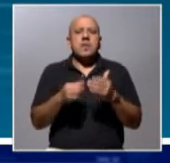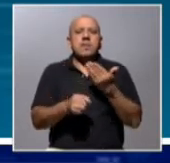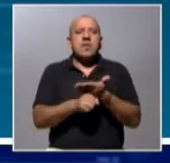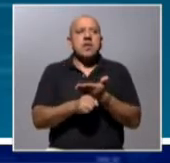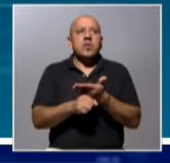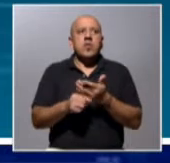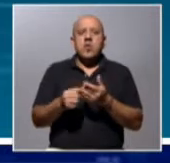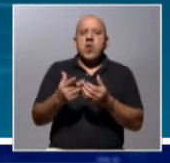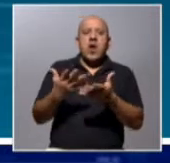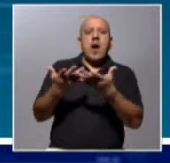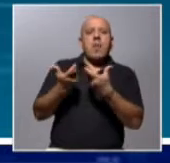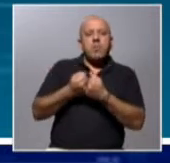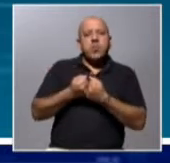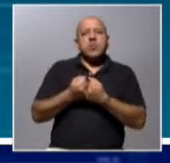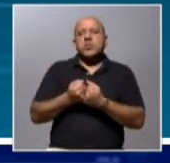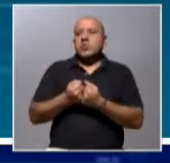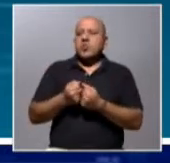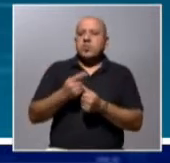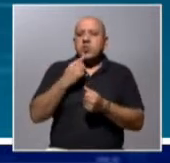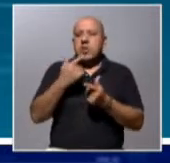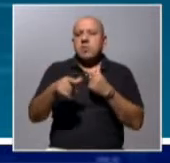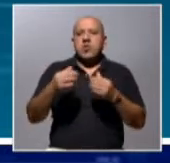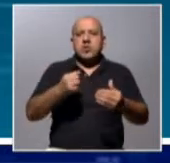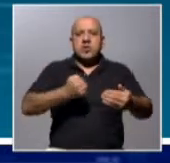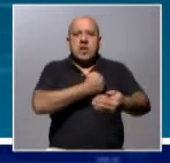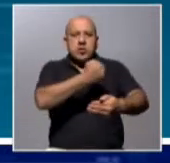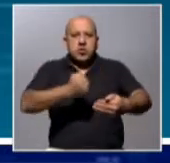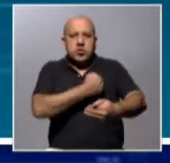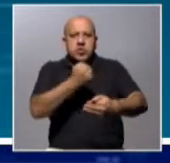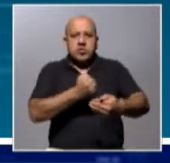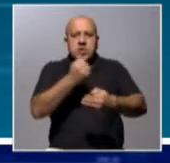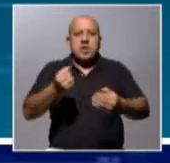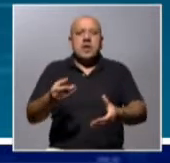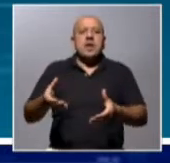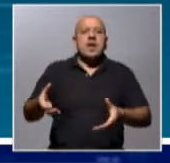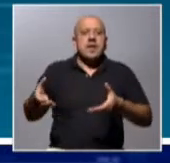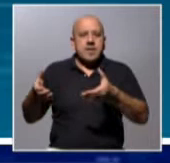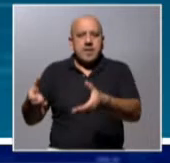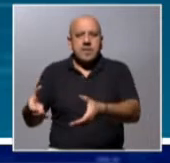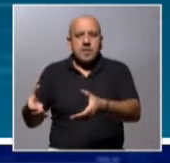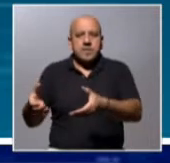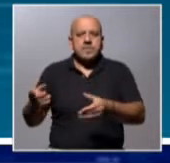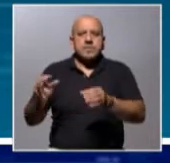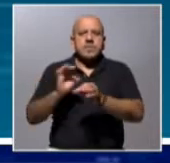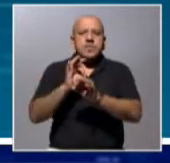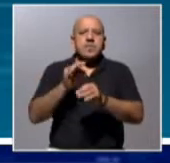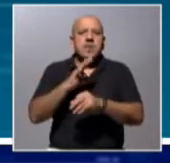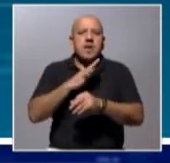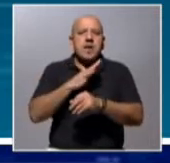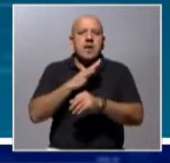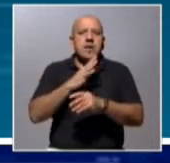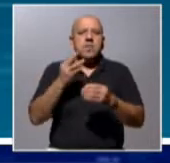apoyos de donaciones, como son las ollas solidarias, las canastas, pero hay